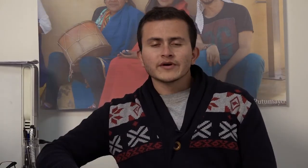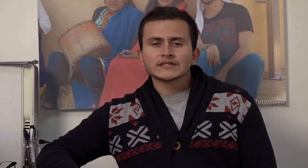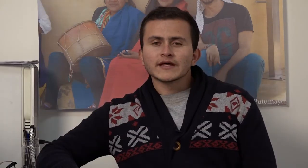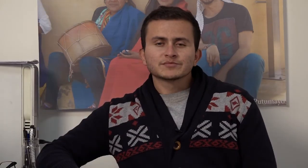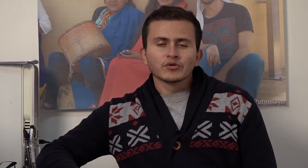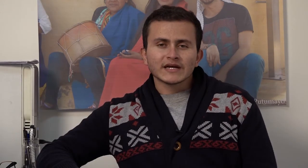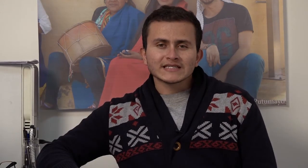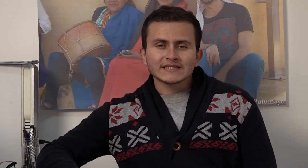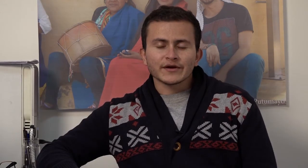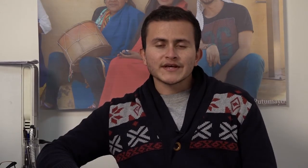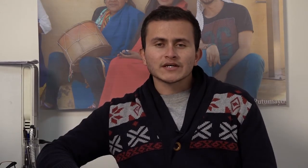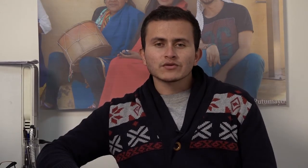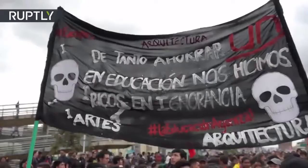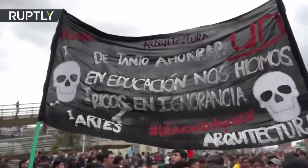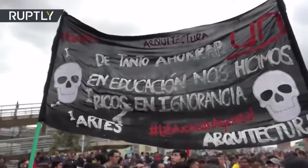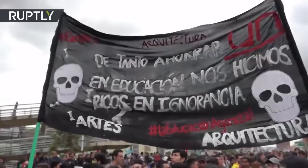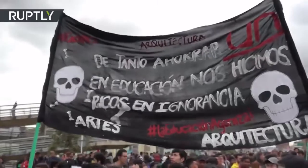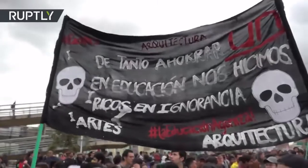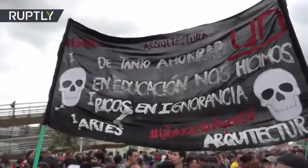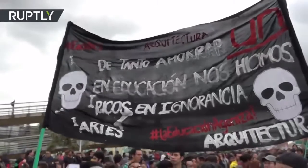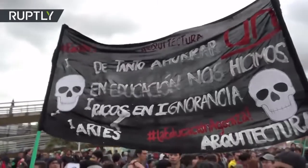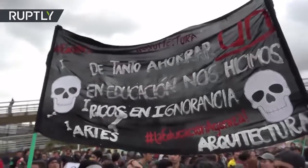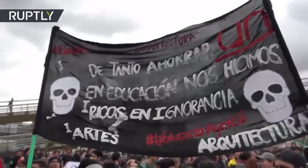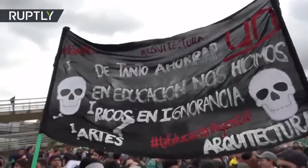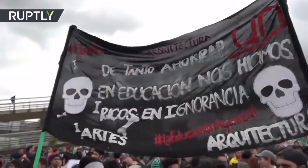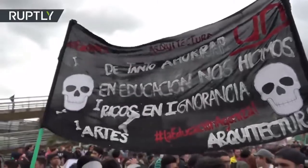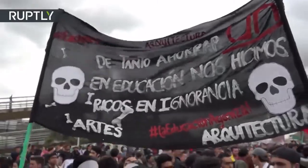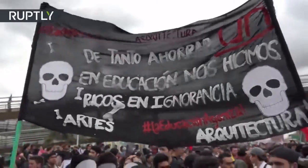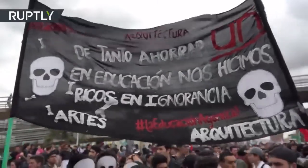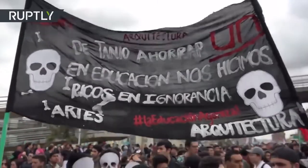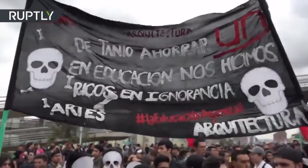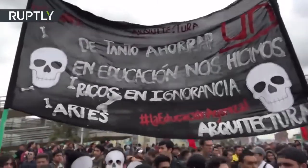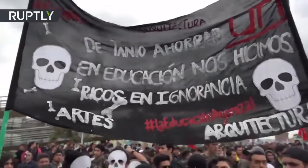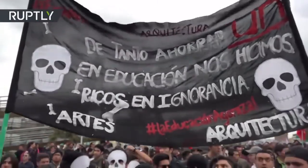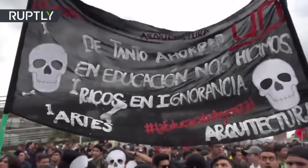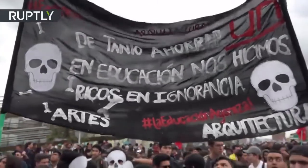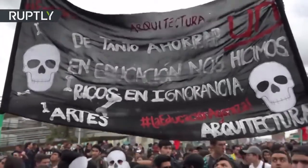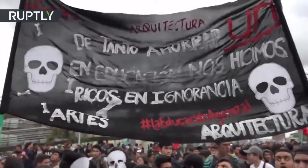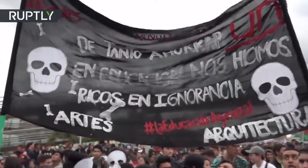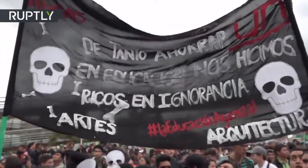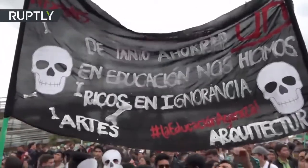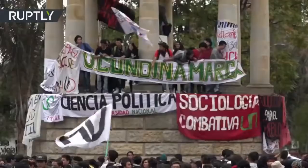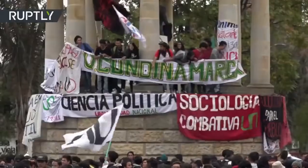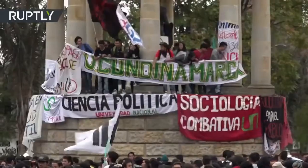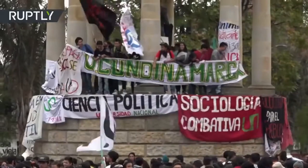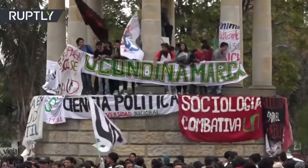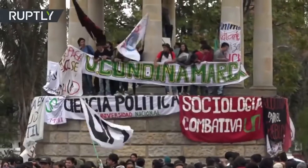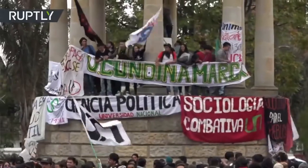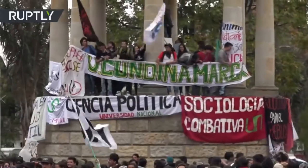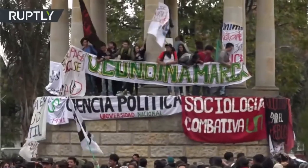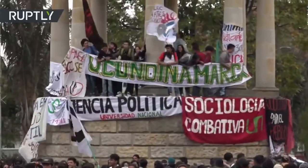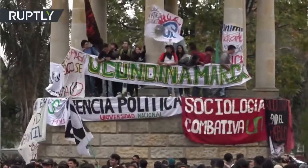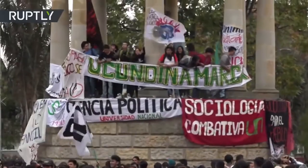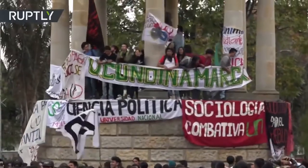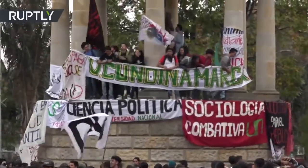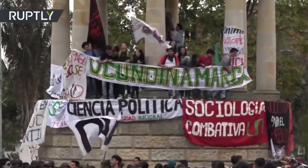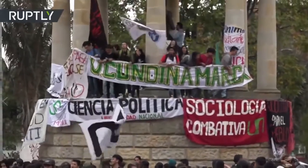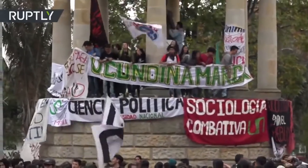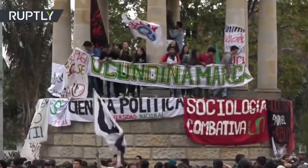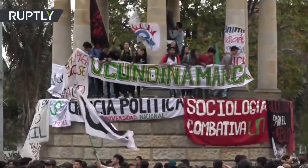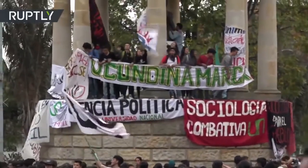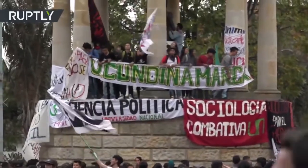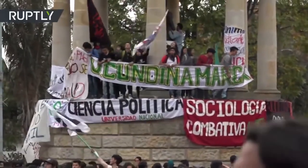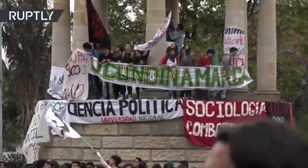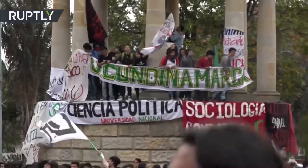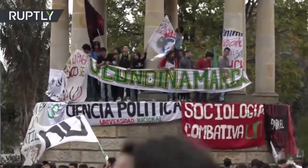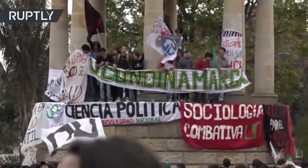las universidades públicas atraviesan un déficit presupuestal que ronda los 13 billones de pesos. La inversión en educación que hace el gobierno nacional se